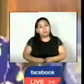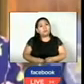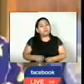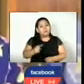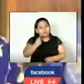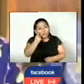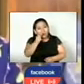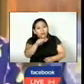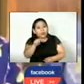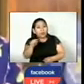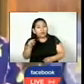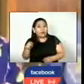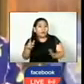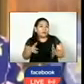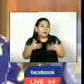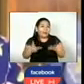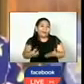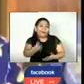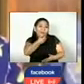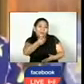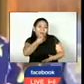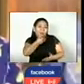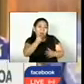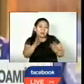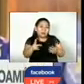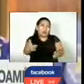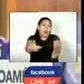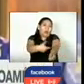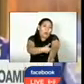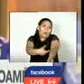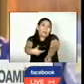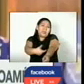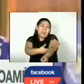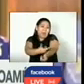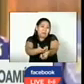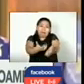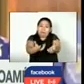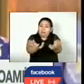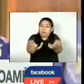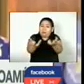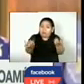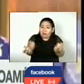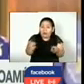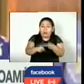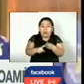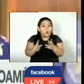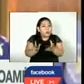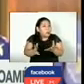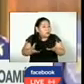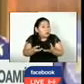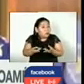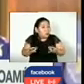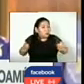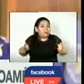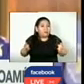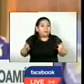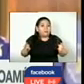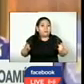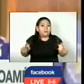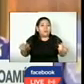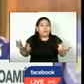oye cada vez más de informes de hospitales asignados escasez de